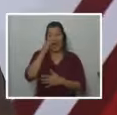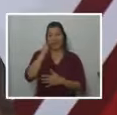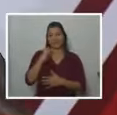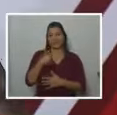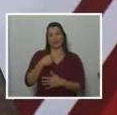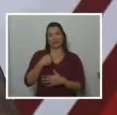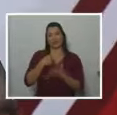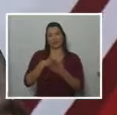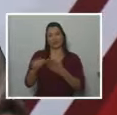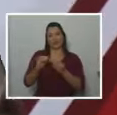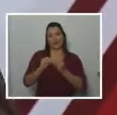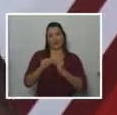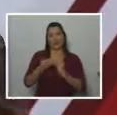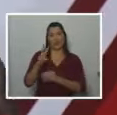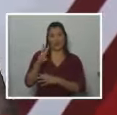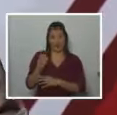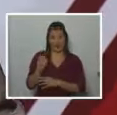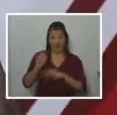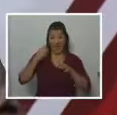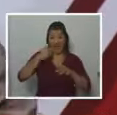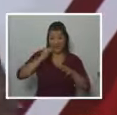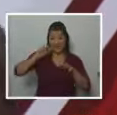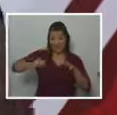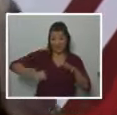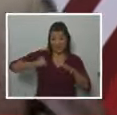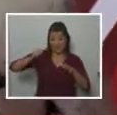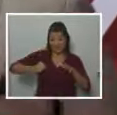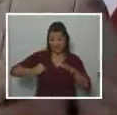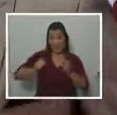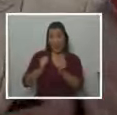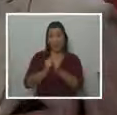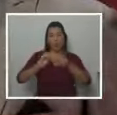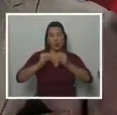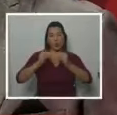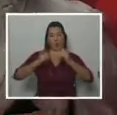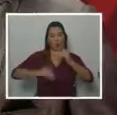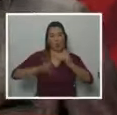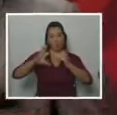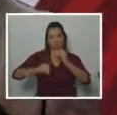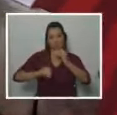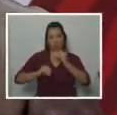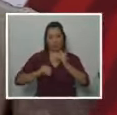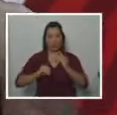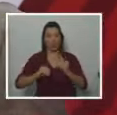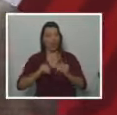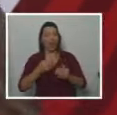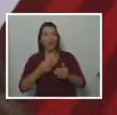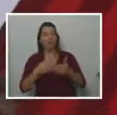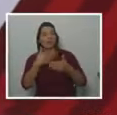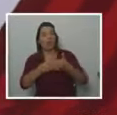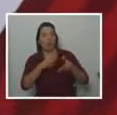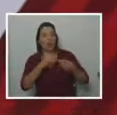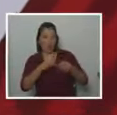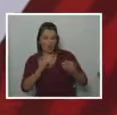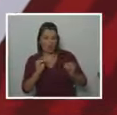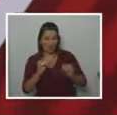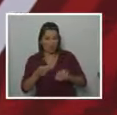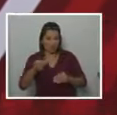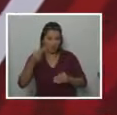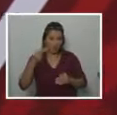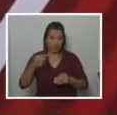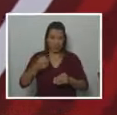20 en el números bajos. ¿Ah? Ayer llevaba, ahora le cuento una historia ahí, que números bajos, llevaba el 20, pero hey, no salió, pero